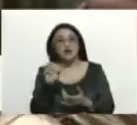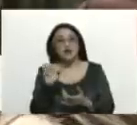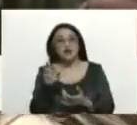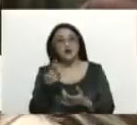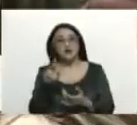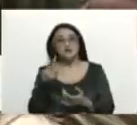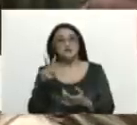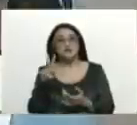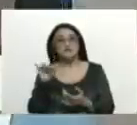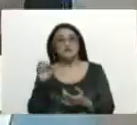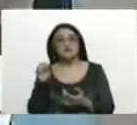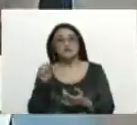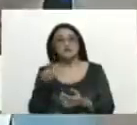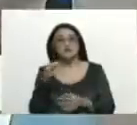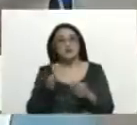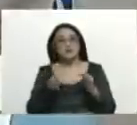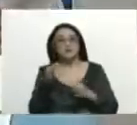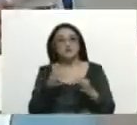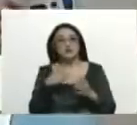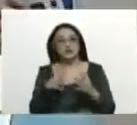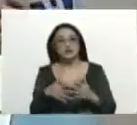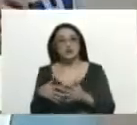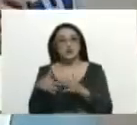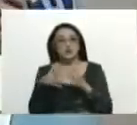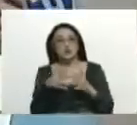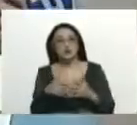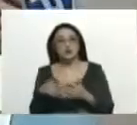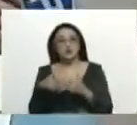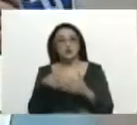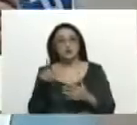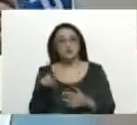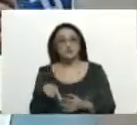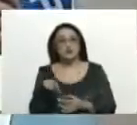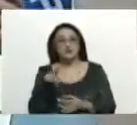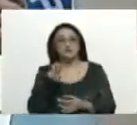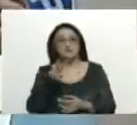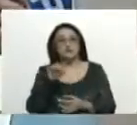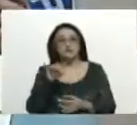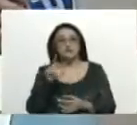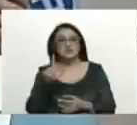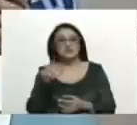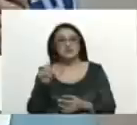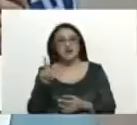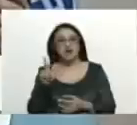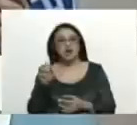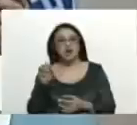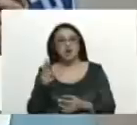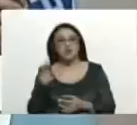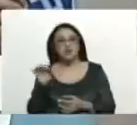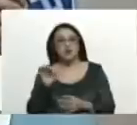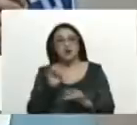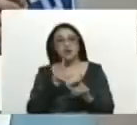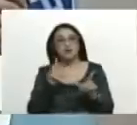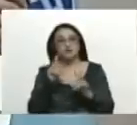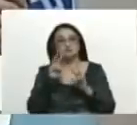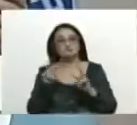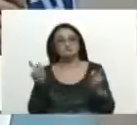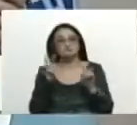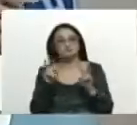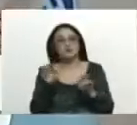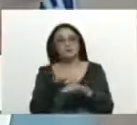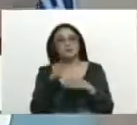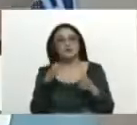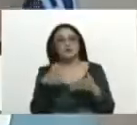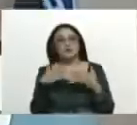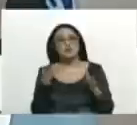mencionado por la justicia estadounidense Villalobos se encuentra investigado por el Ministerio Público en las tramas de